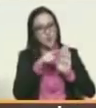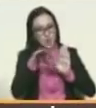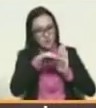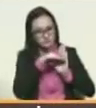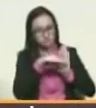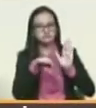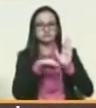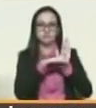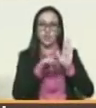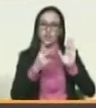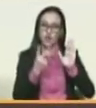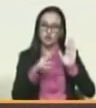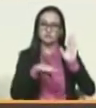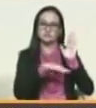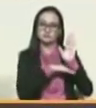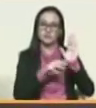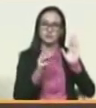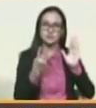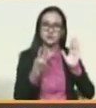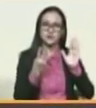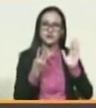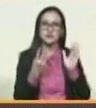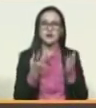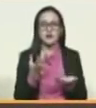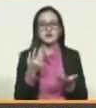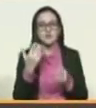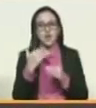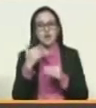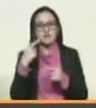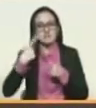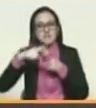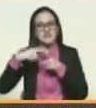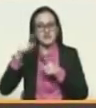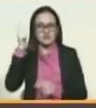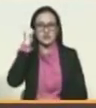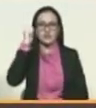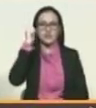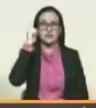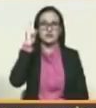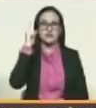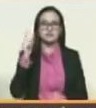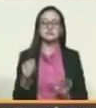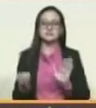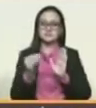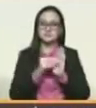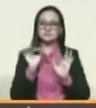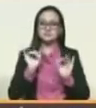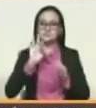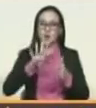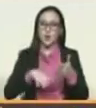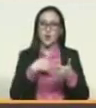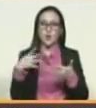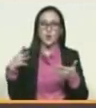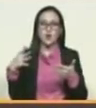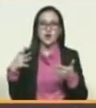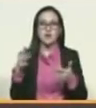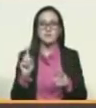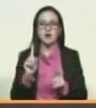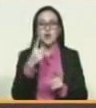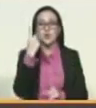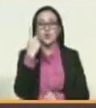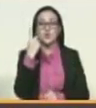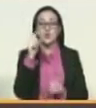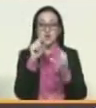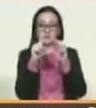2, hay auditorías que se hacen en varios días y por eso es que son marcadas en el cronograma en un solo renglón, pero